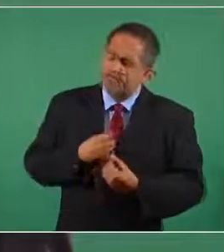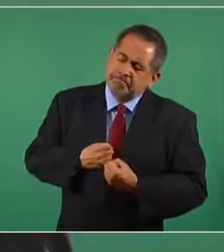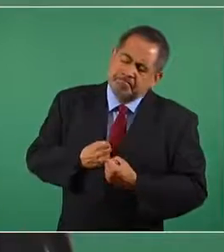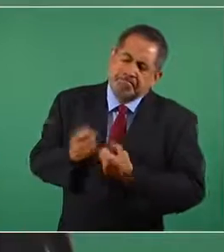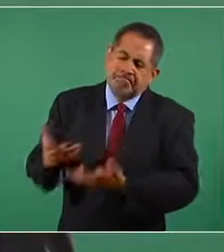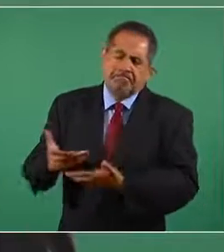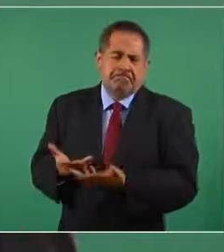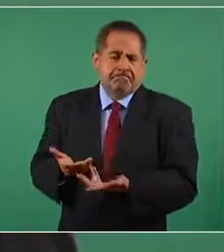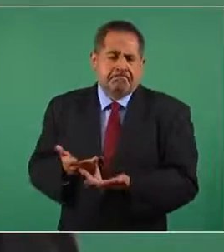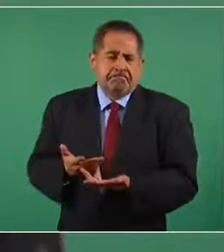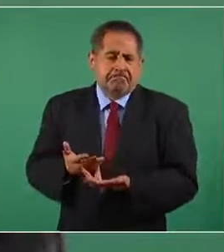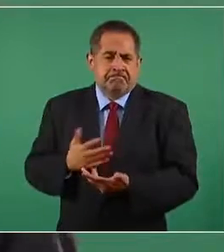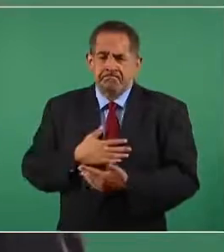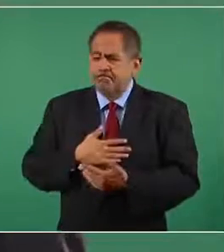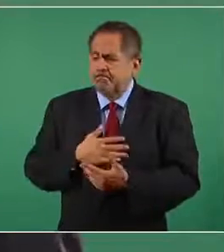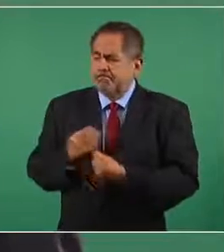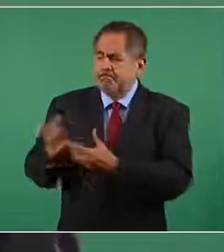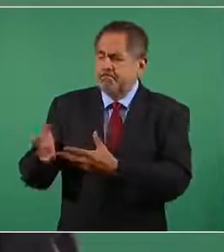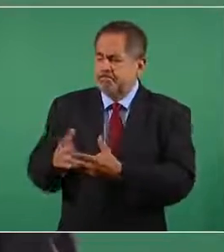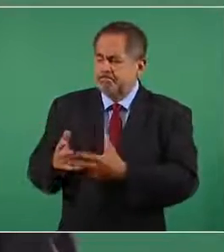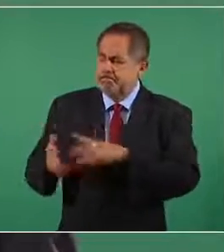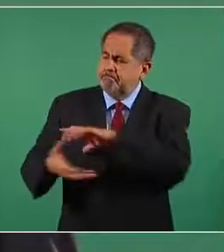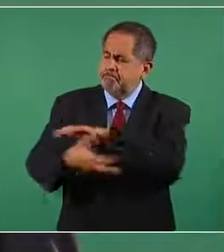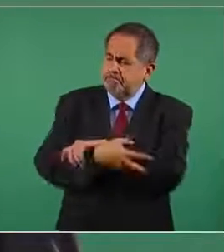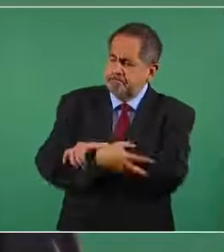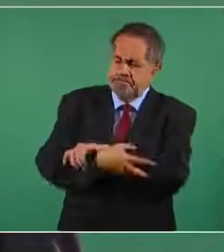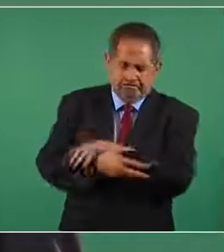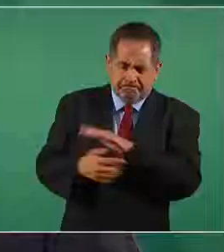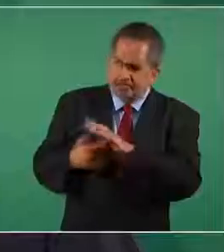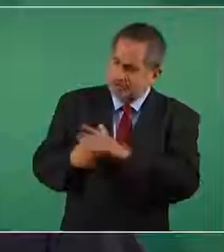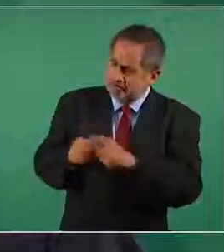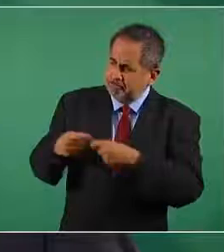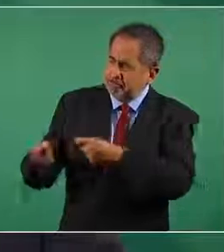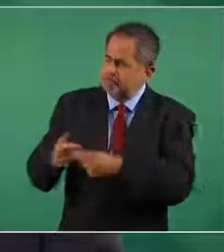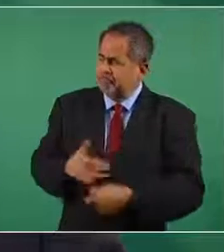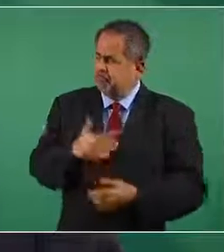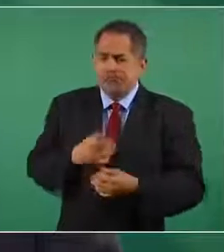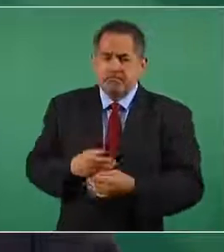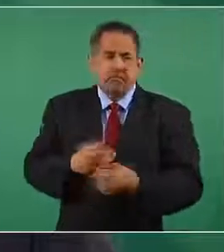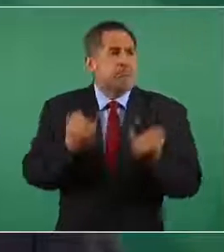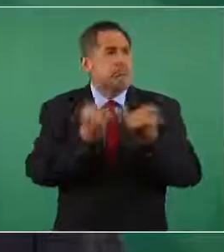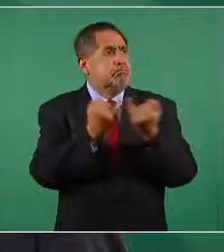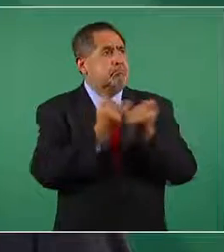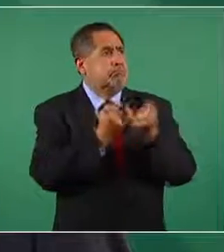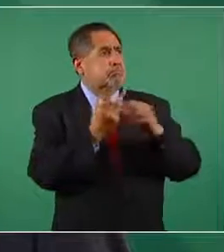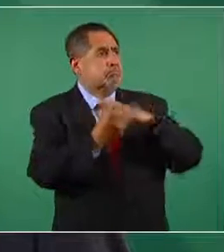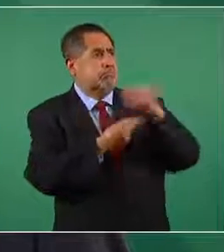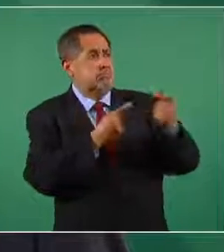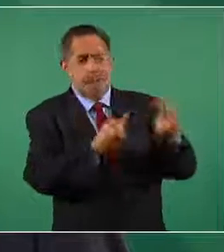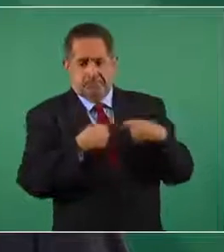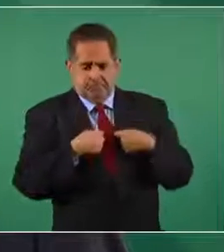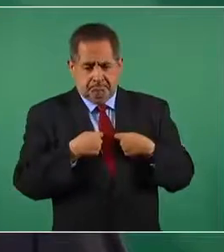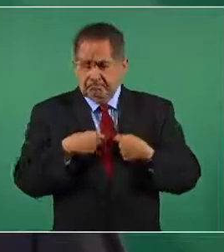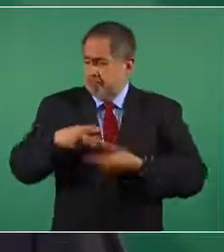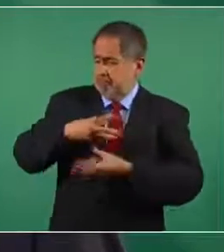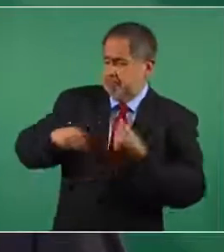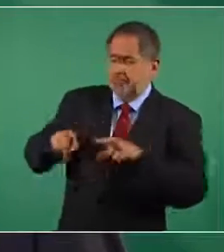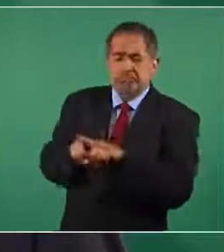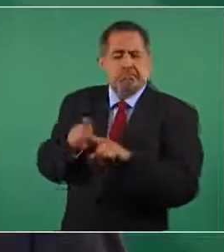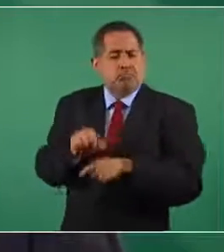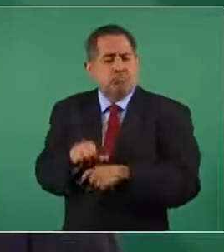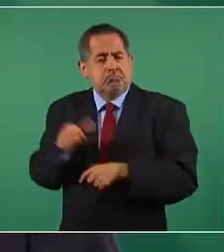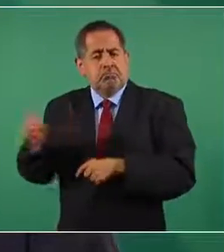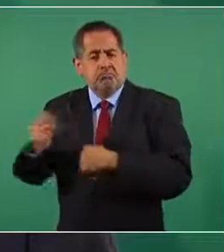humanitarias, son muestras de solidaridad. Lo mismo estamos haciendo nosotros con